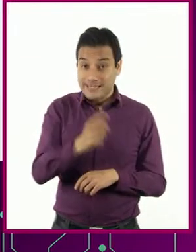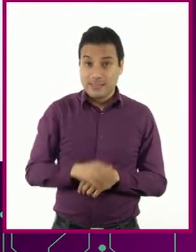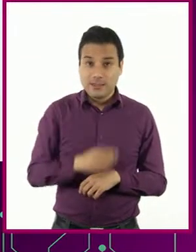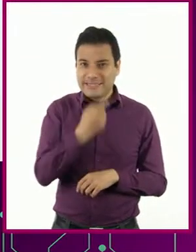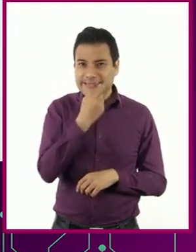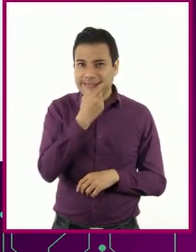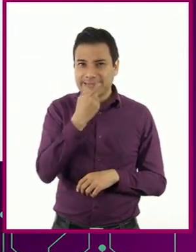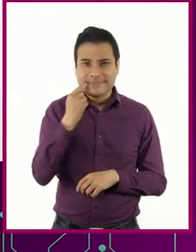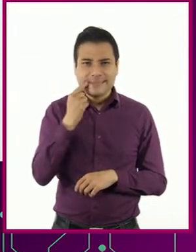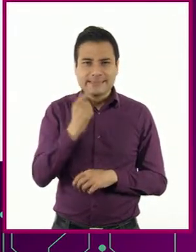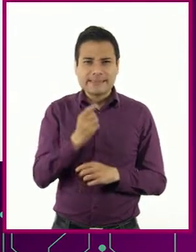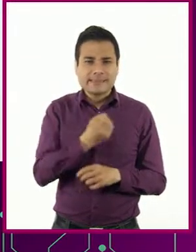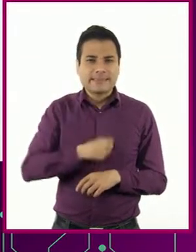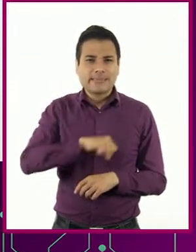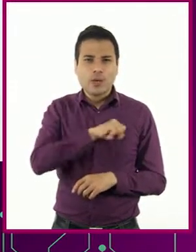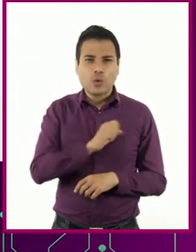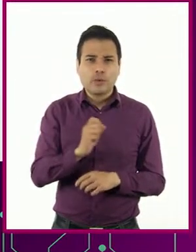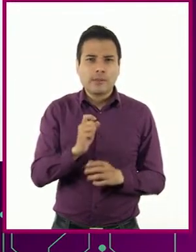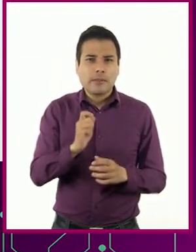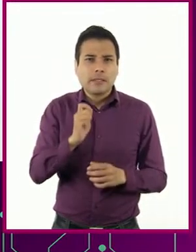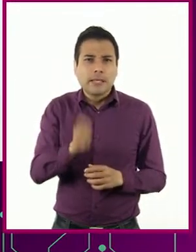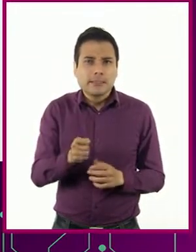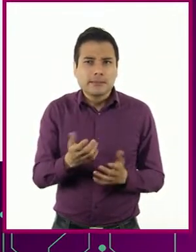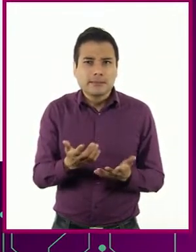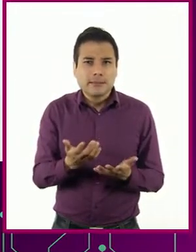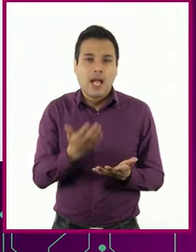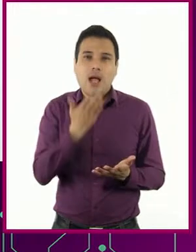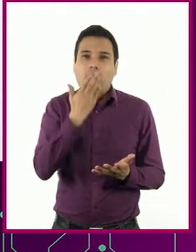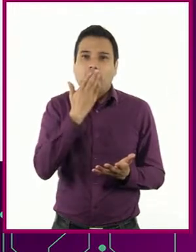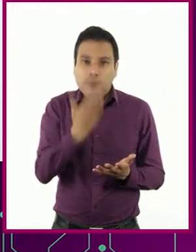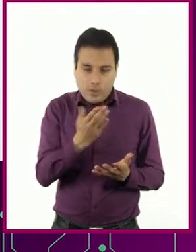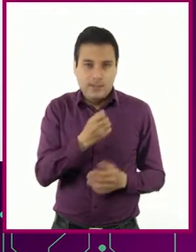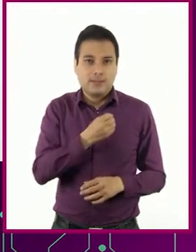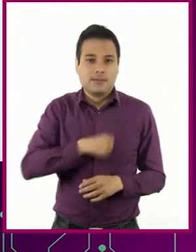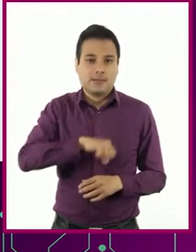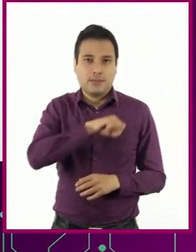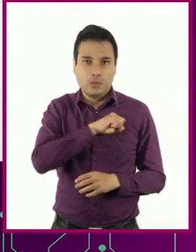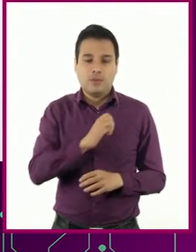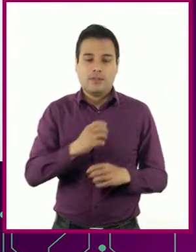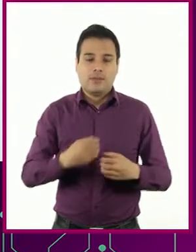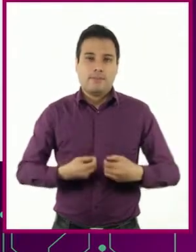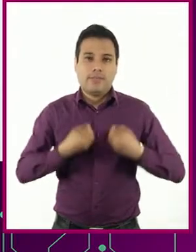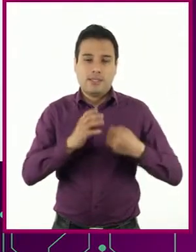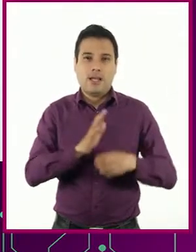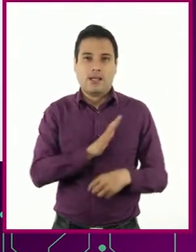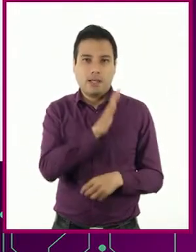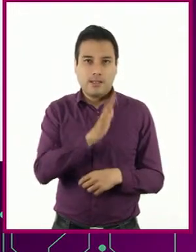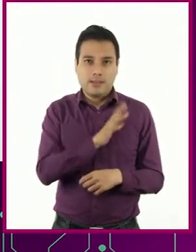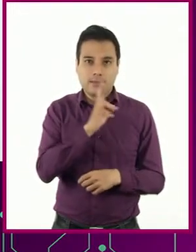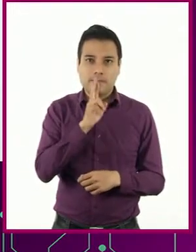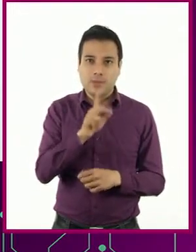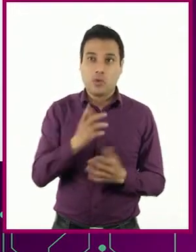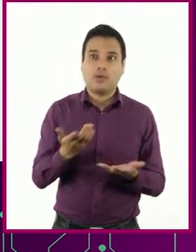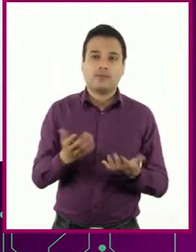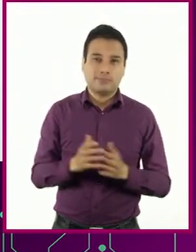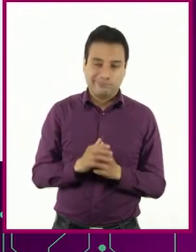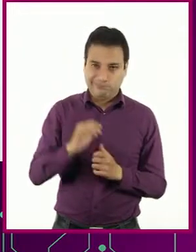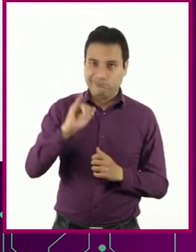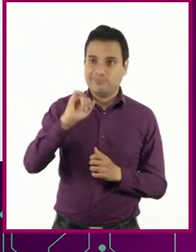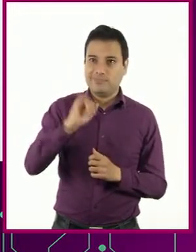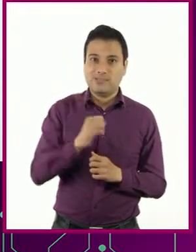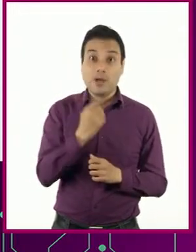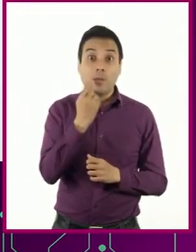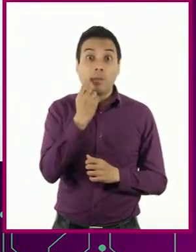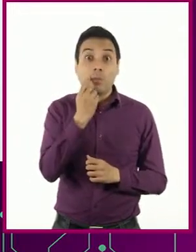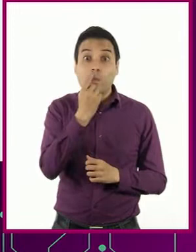aspecto fundamental para gozar de una buena salud en general y lograr una mejor calidad de vida. Me suena muy lógico, mi hermano, porque la boca es